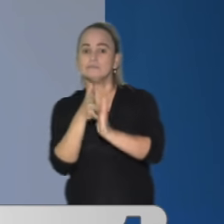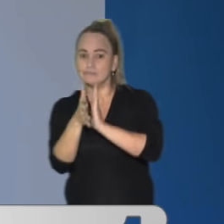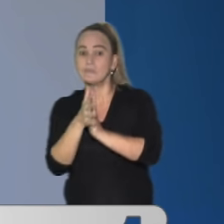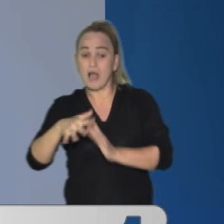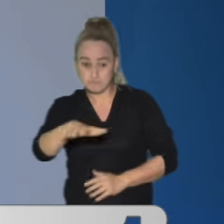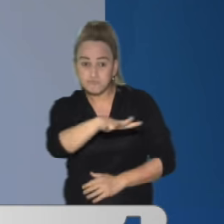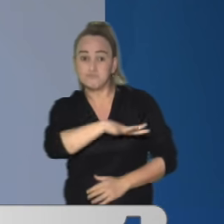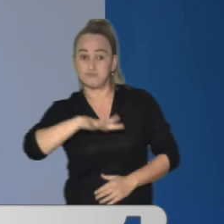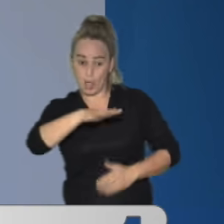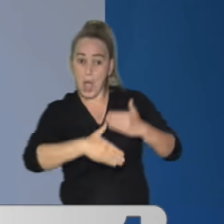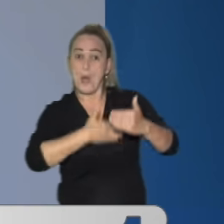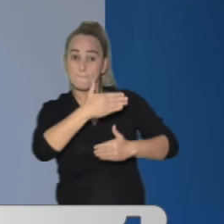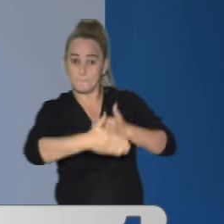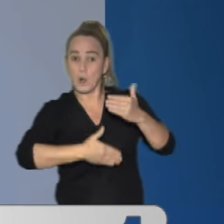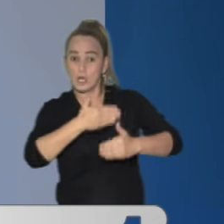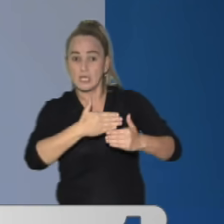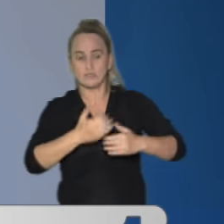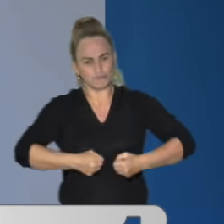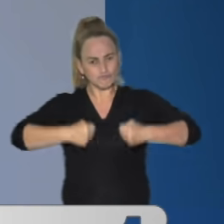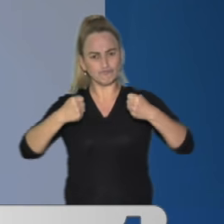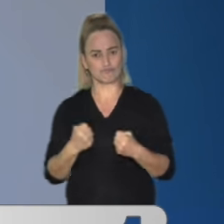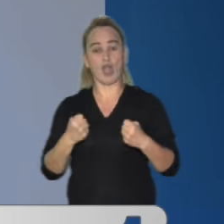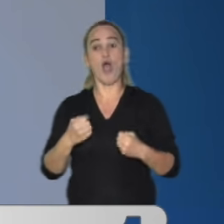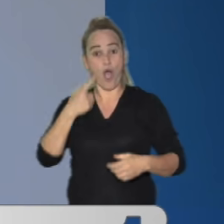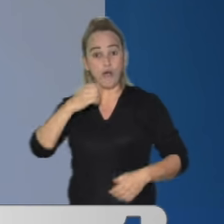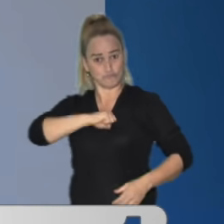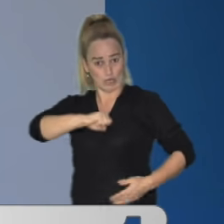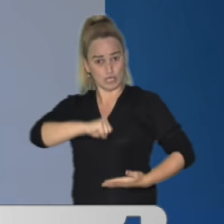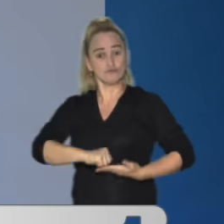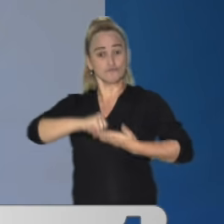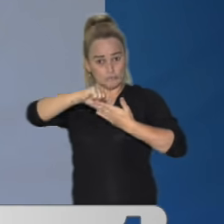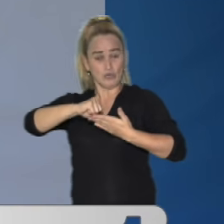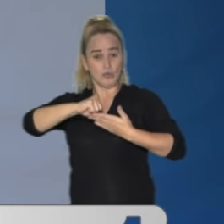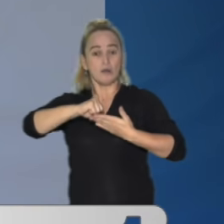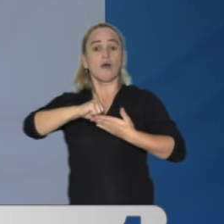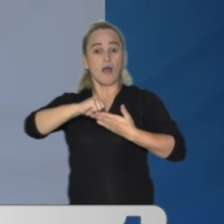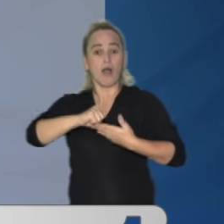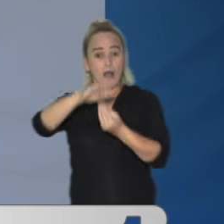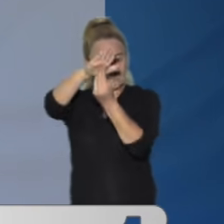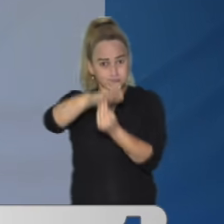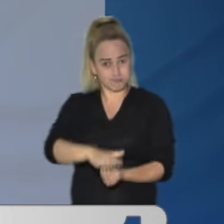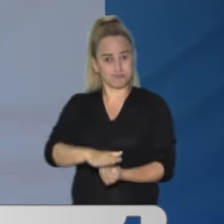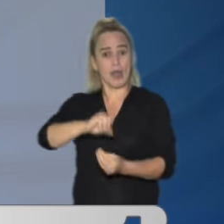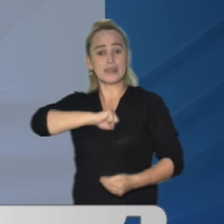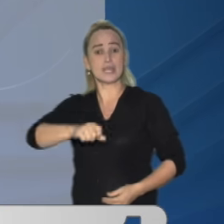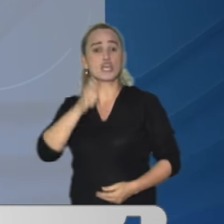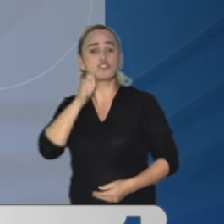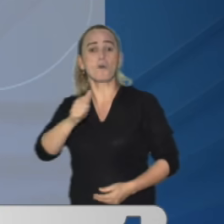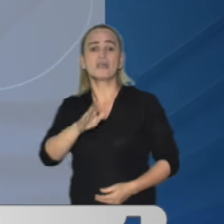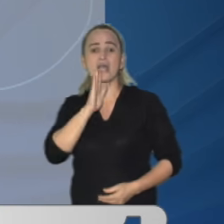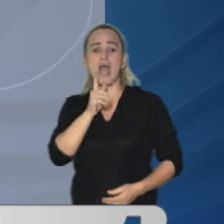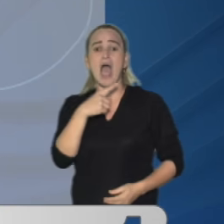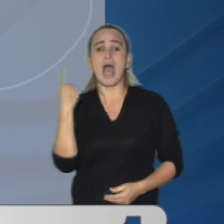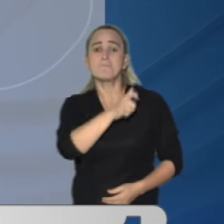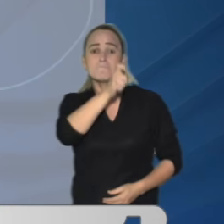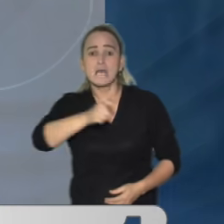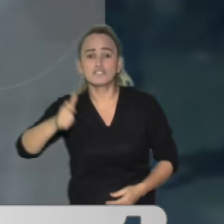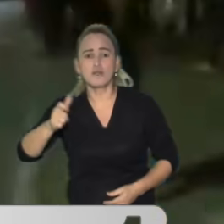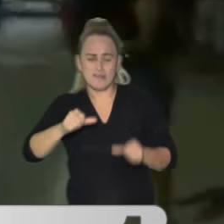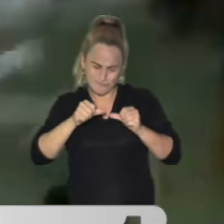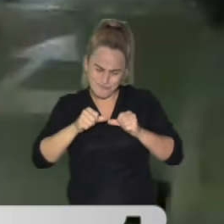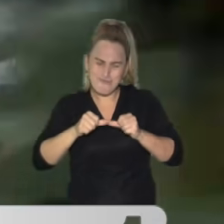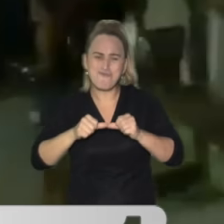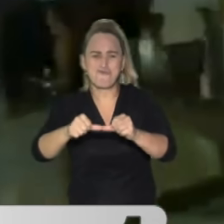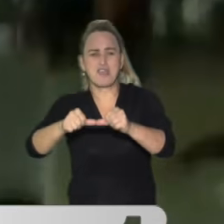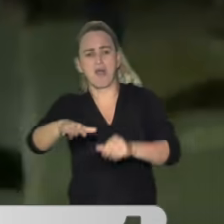este proceso de restablecimiento del derecho, hubo vulneraciones a los derechos humanos de muchas personas que han vivido en